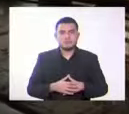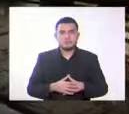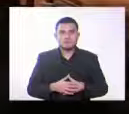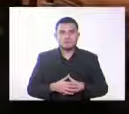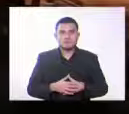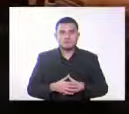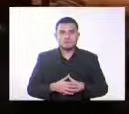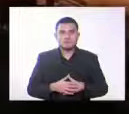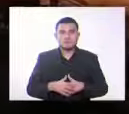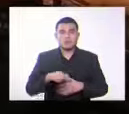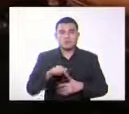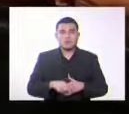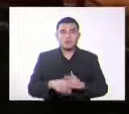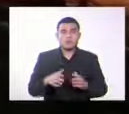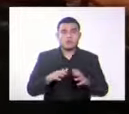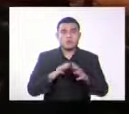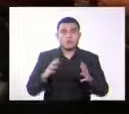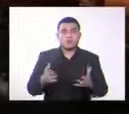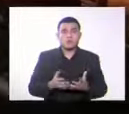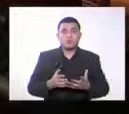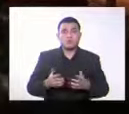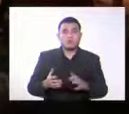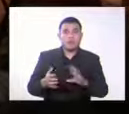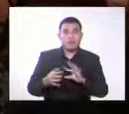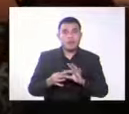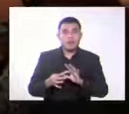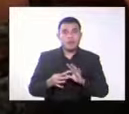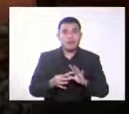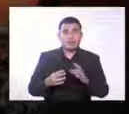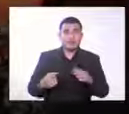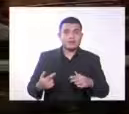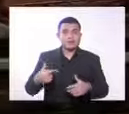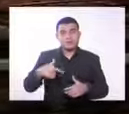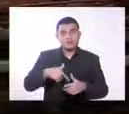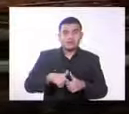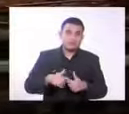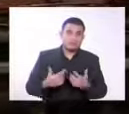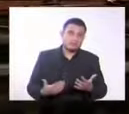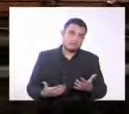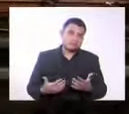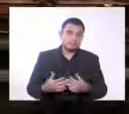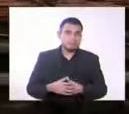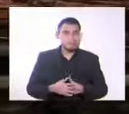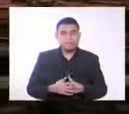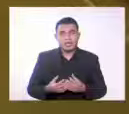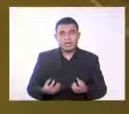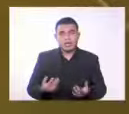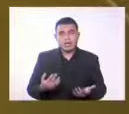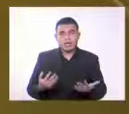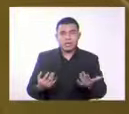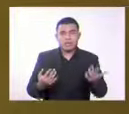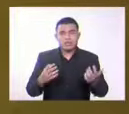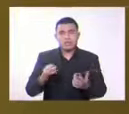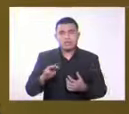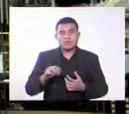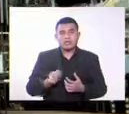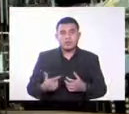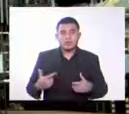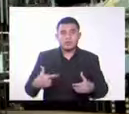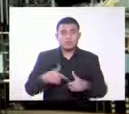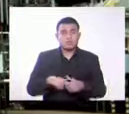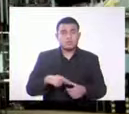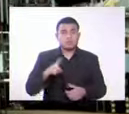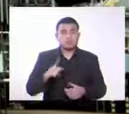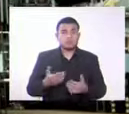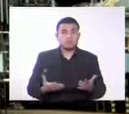Actualmente, el mundo depende de los combustibles fósiles, petróleo, gas natural y carbón. El petróleo es el combustible número